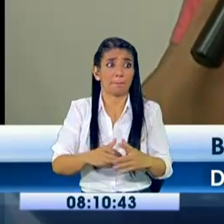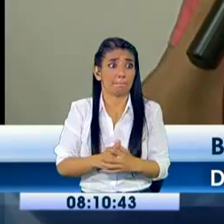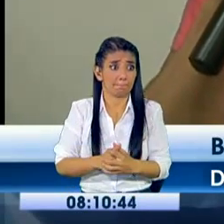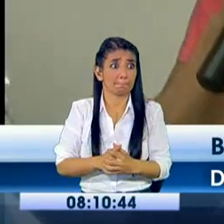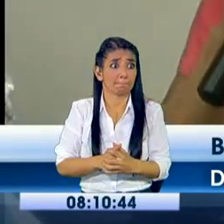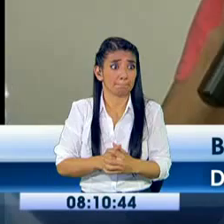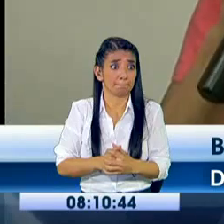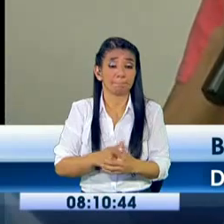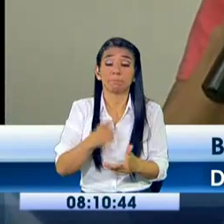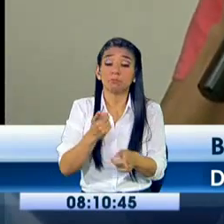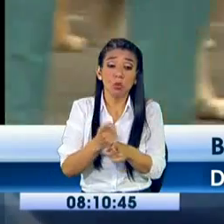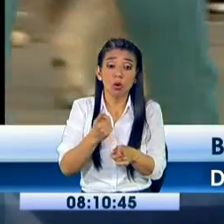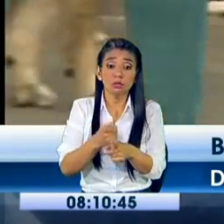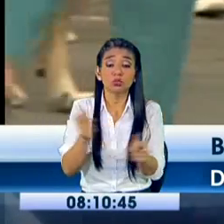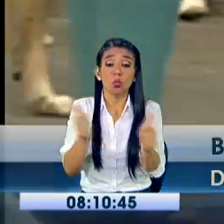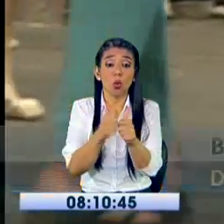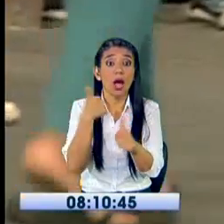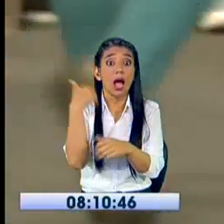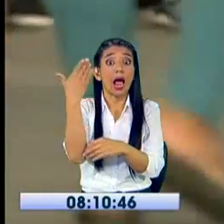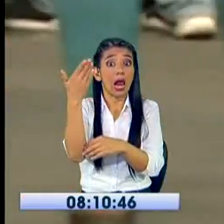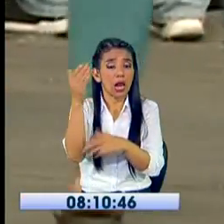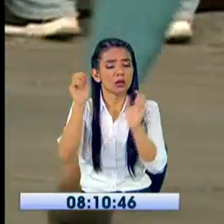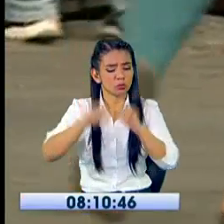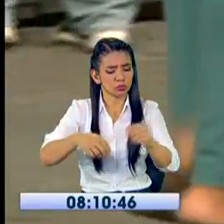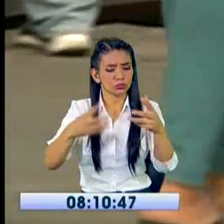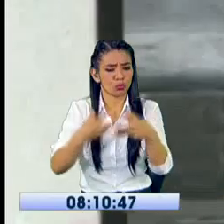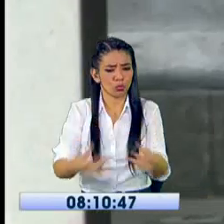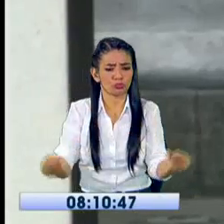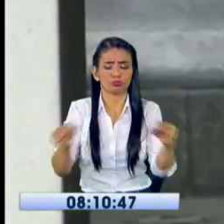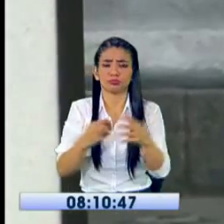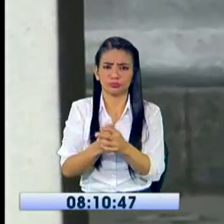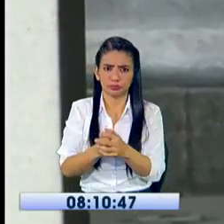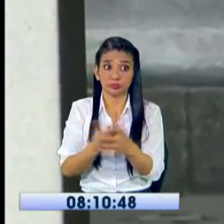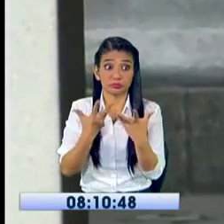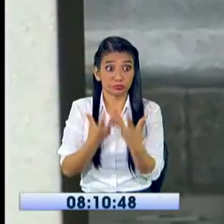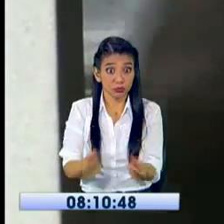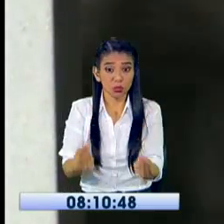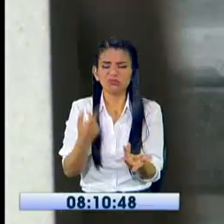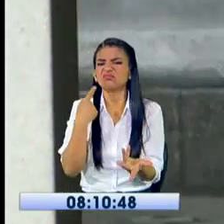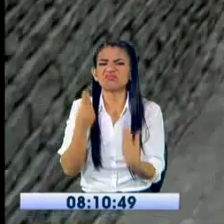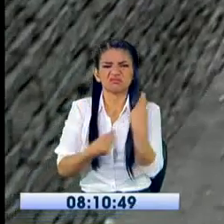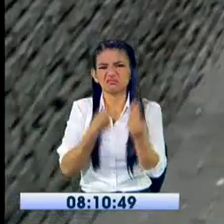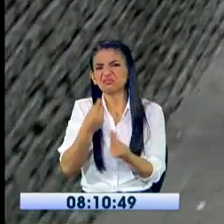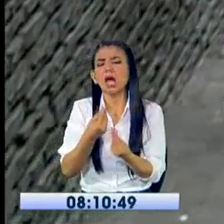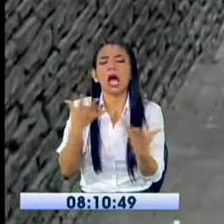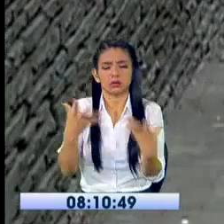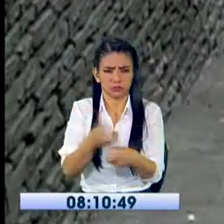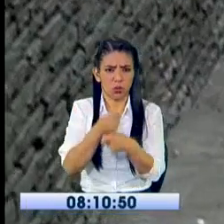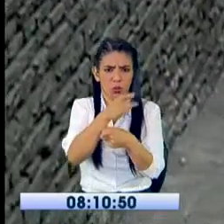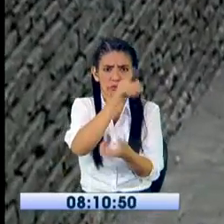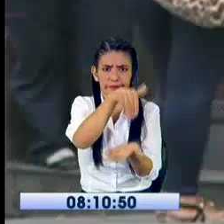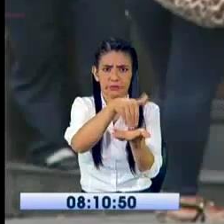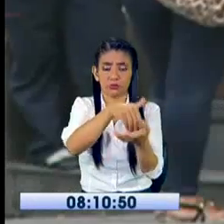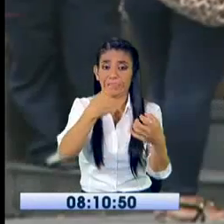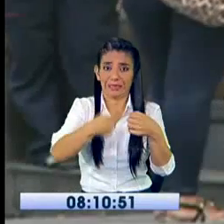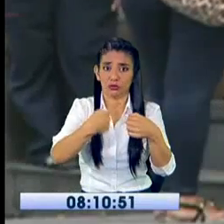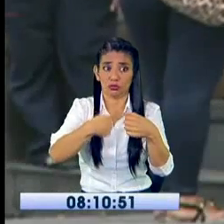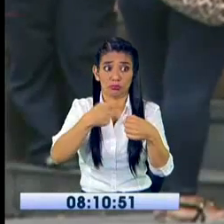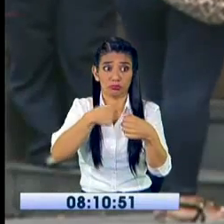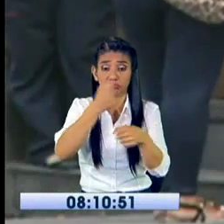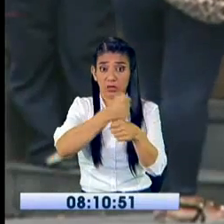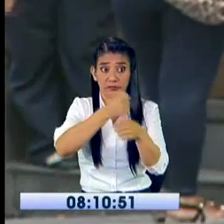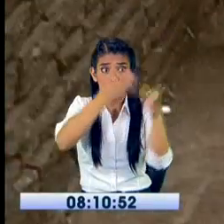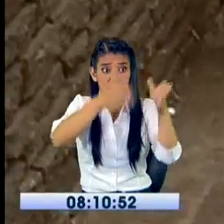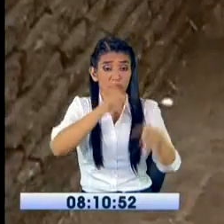semanas. Informó Javier Gallo. Qué bueno, realmente el día de ayer en nuestro noticiero de la comunidad hablamos de